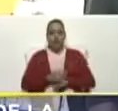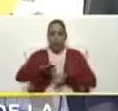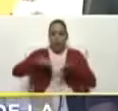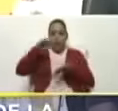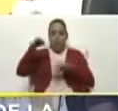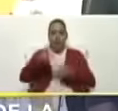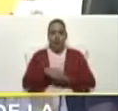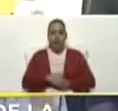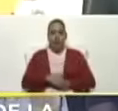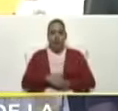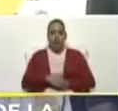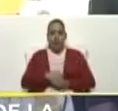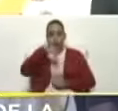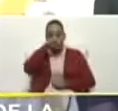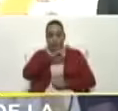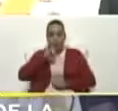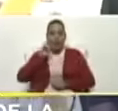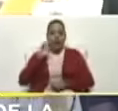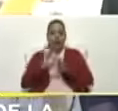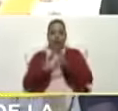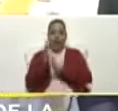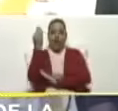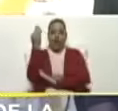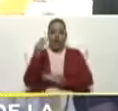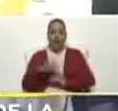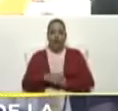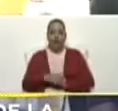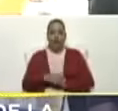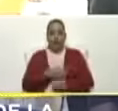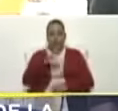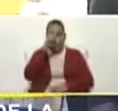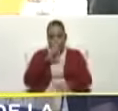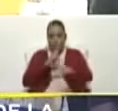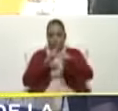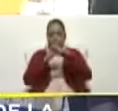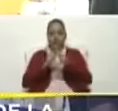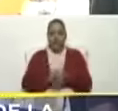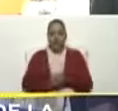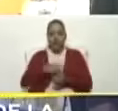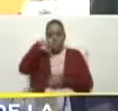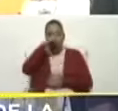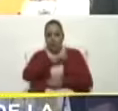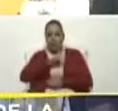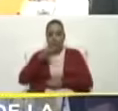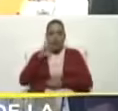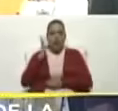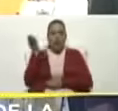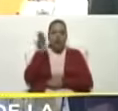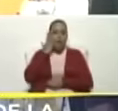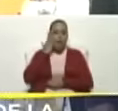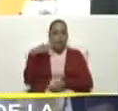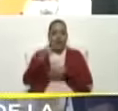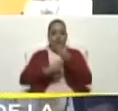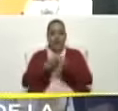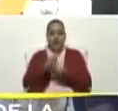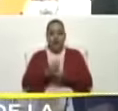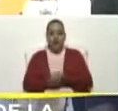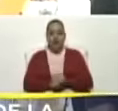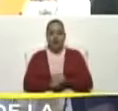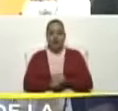de los padres fundadores, para gloria de los padres y madres que hicieron